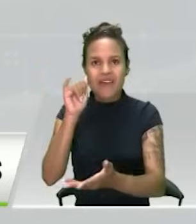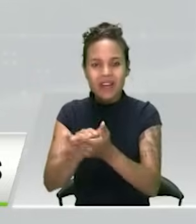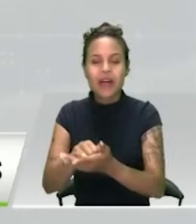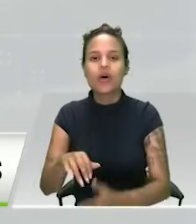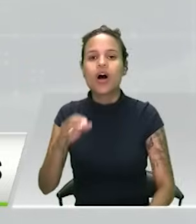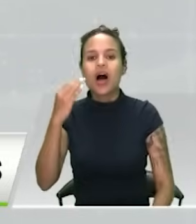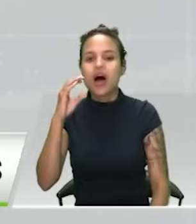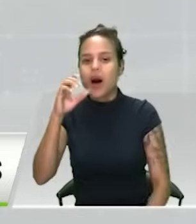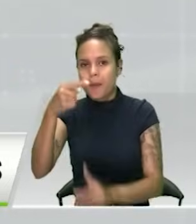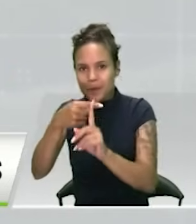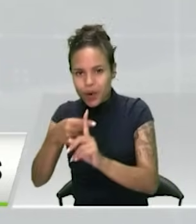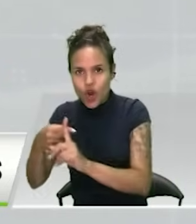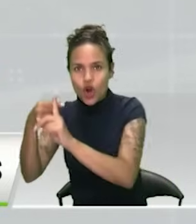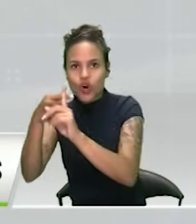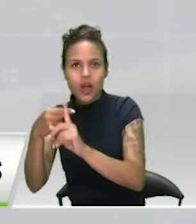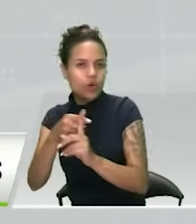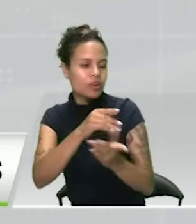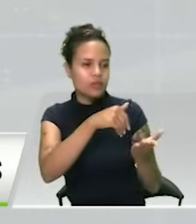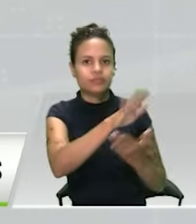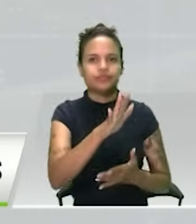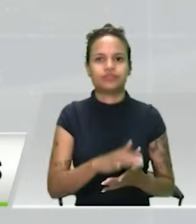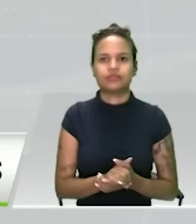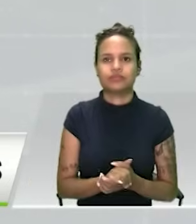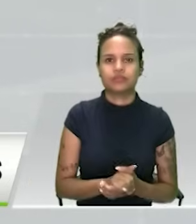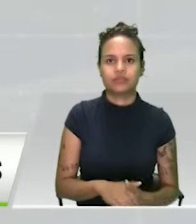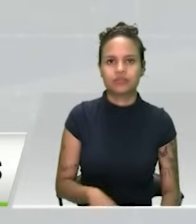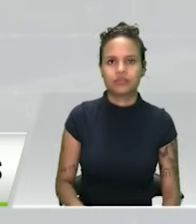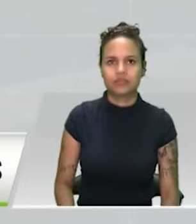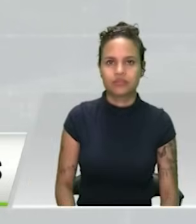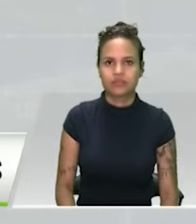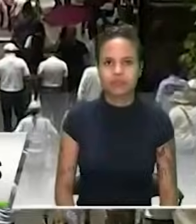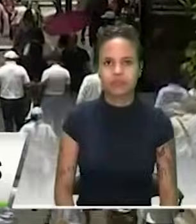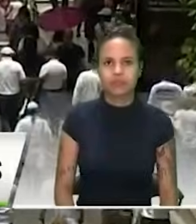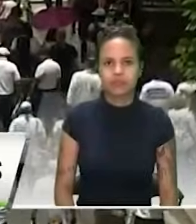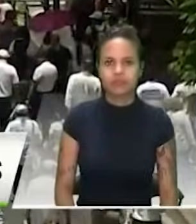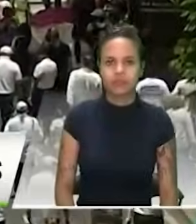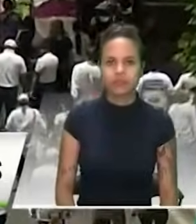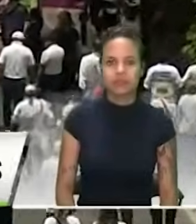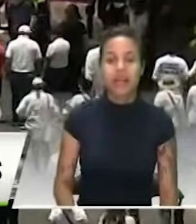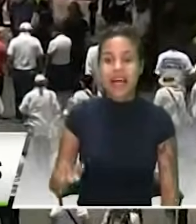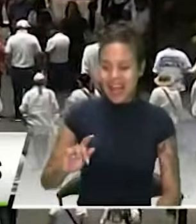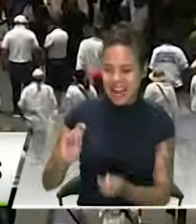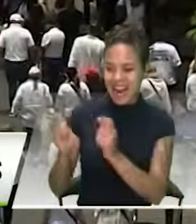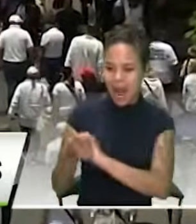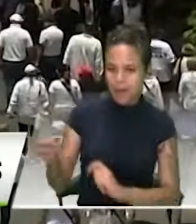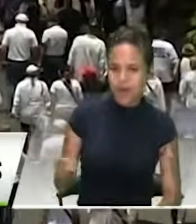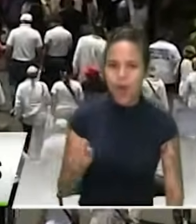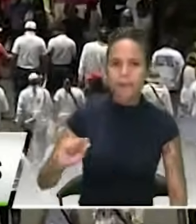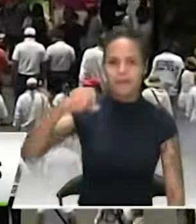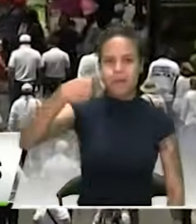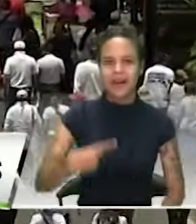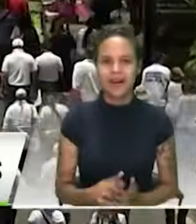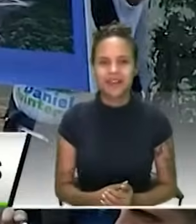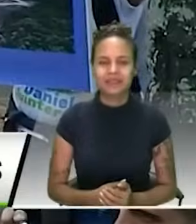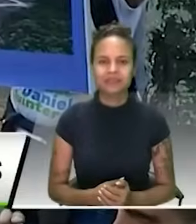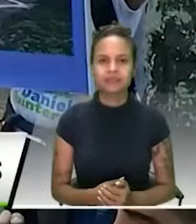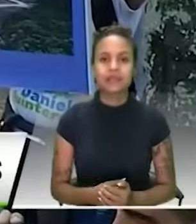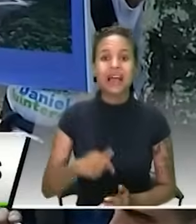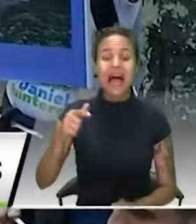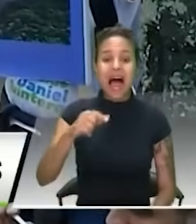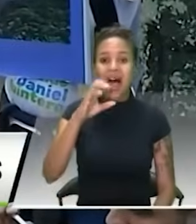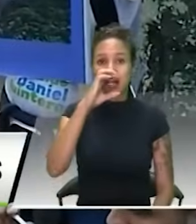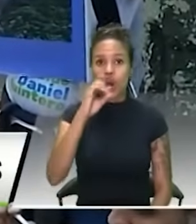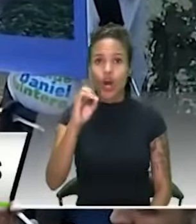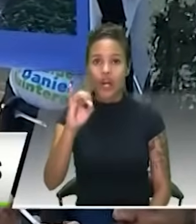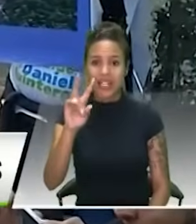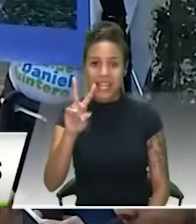lo suspendió. El cambio en primera. Y el entonces presidente Iván Duque nombró a Juan Camilo